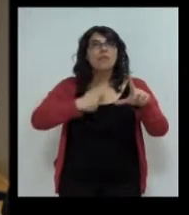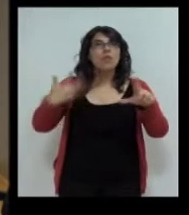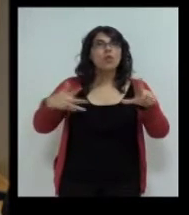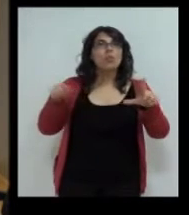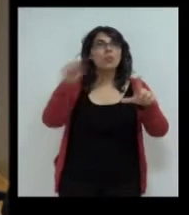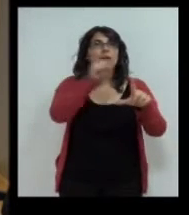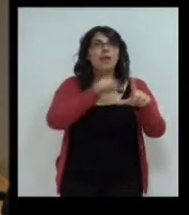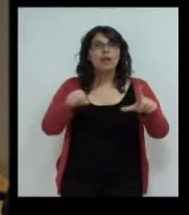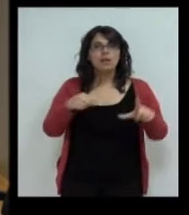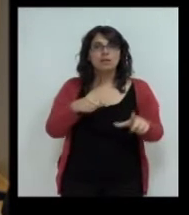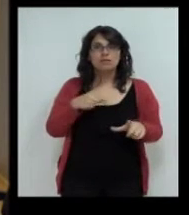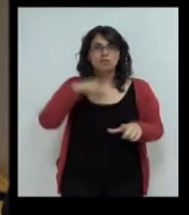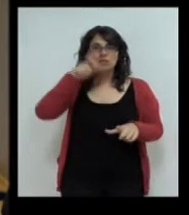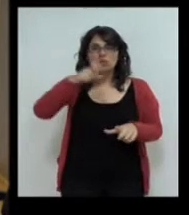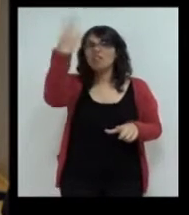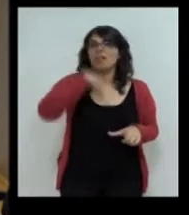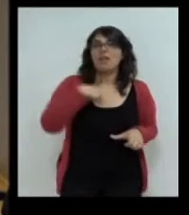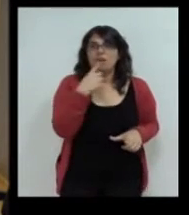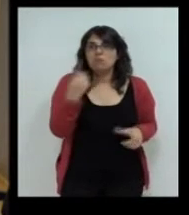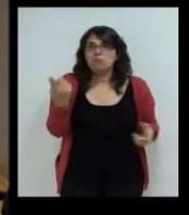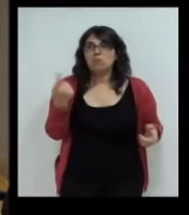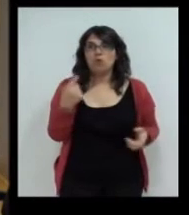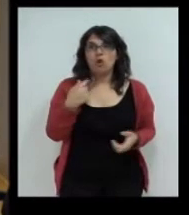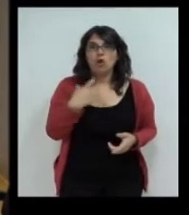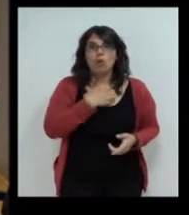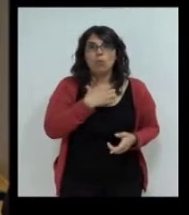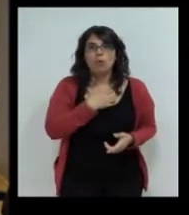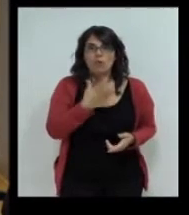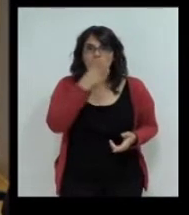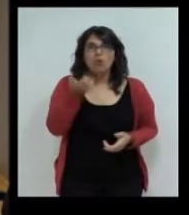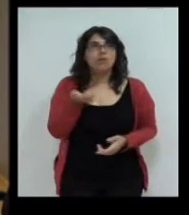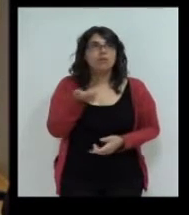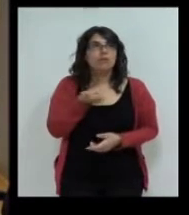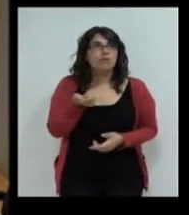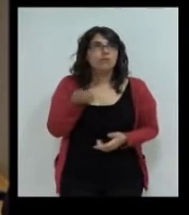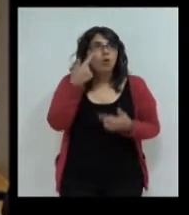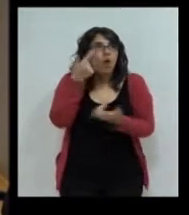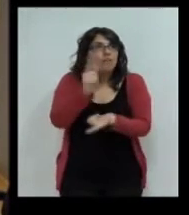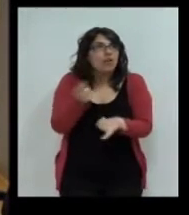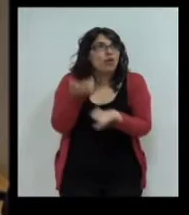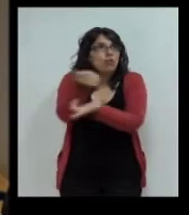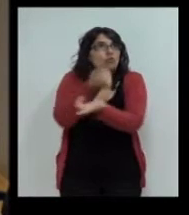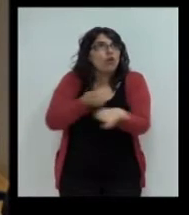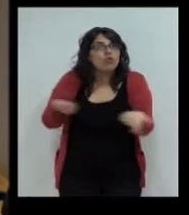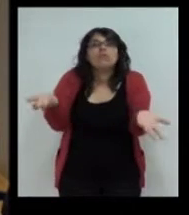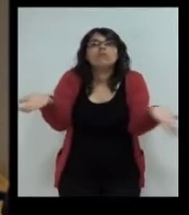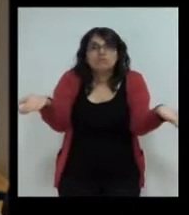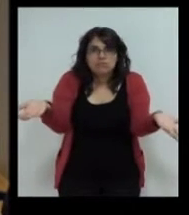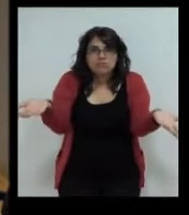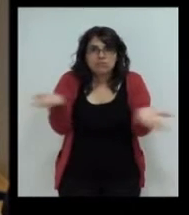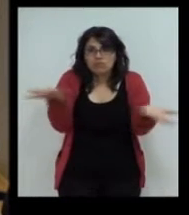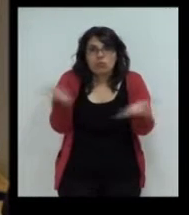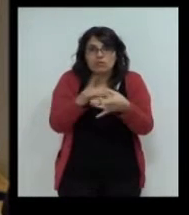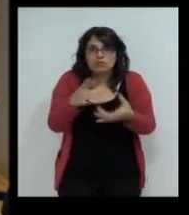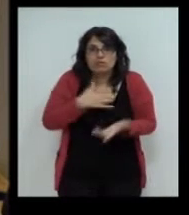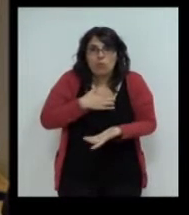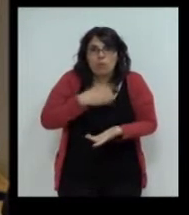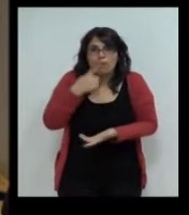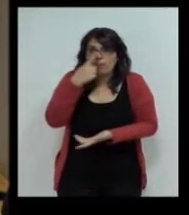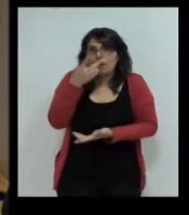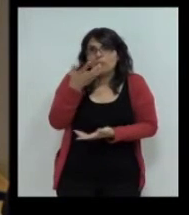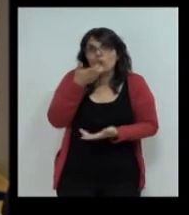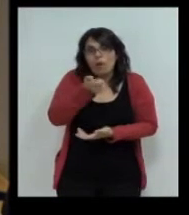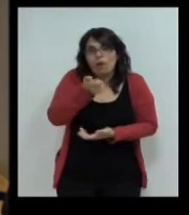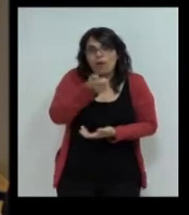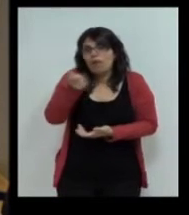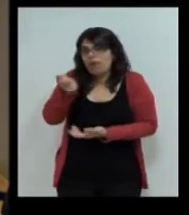va a llegar a darle a un botón que no ve, y que no lo puede apuntar a una determinada parte